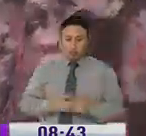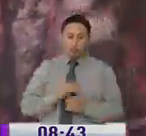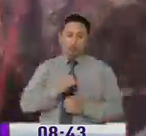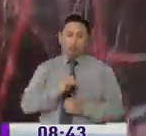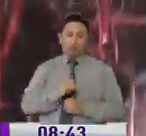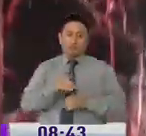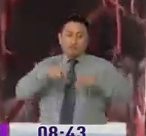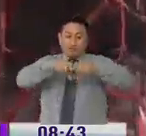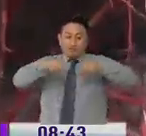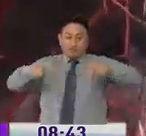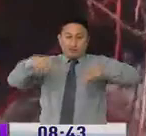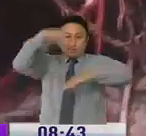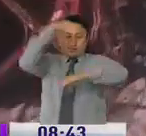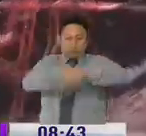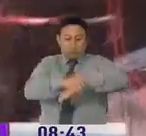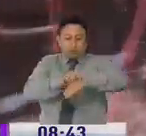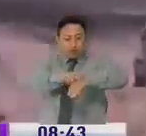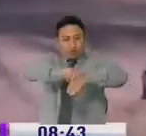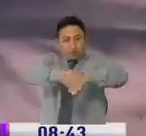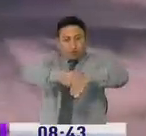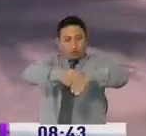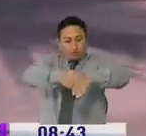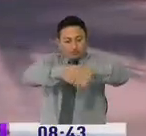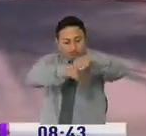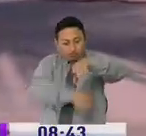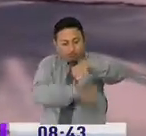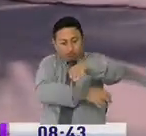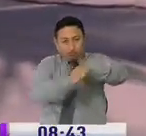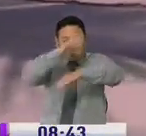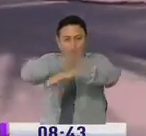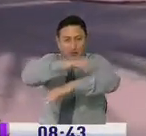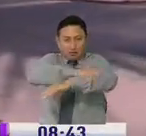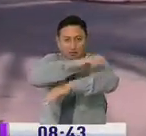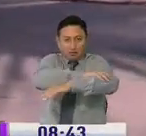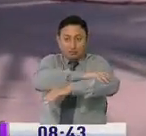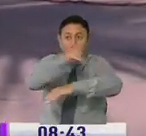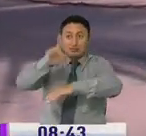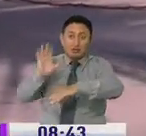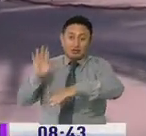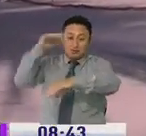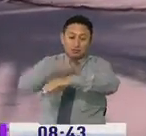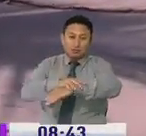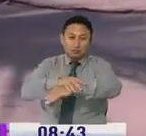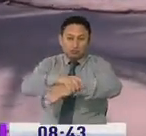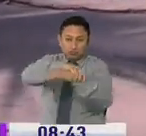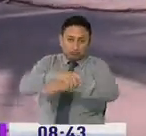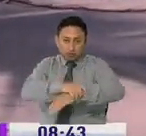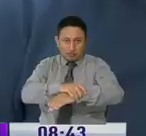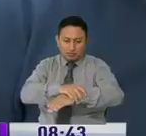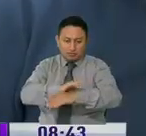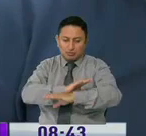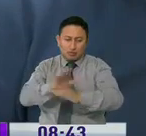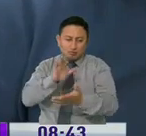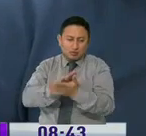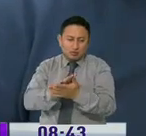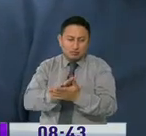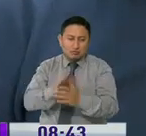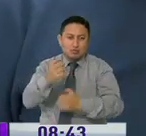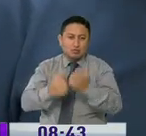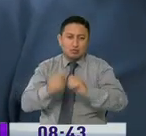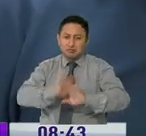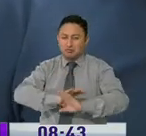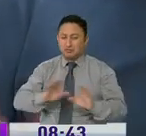una cama, sino que estas tuberías son puestas con pesos muertos para evitar que efectivamente al momento que surjan estos